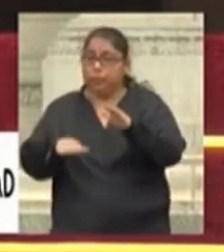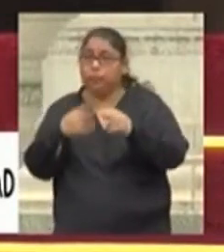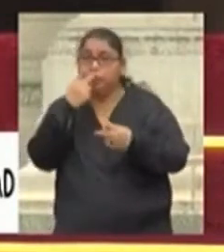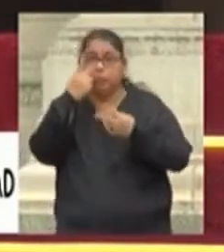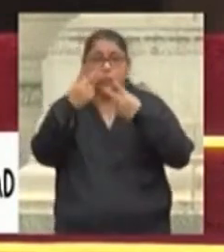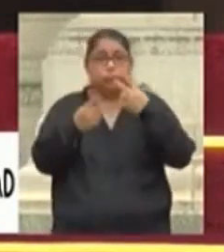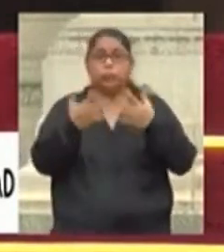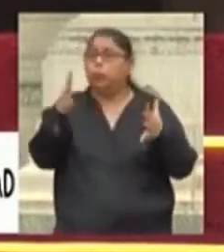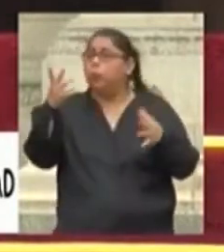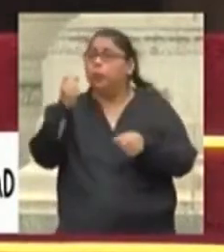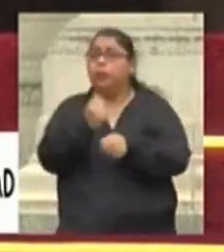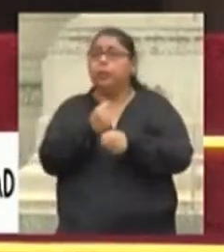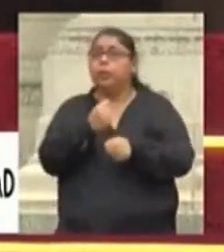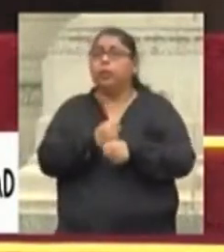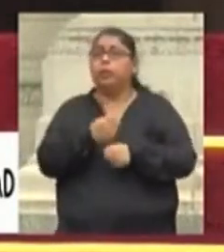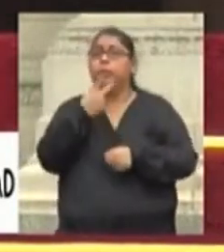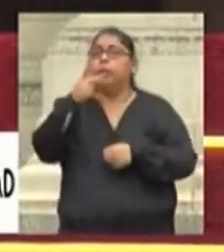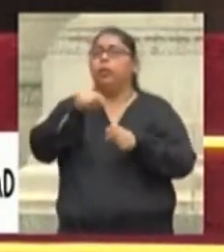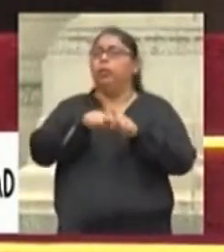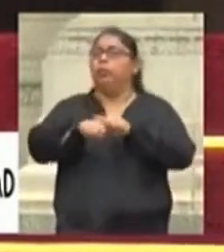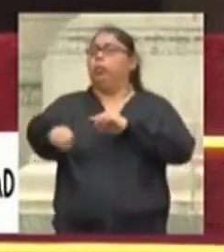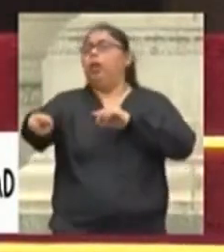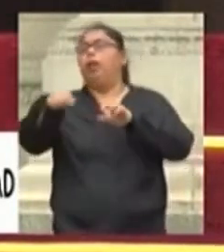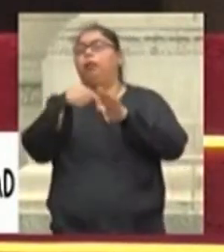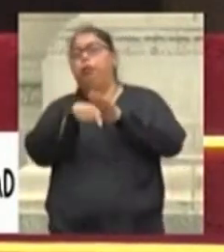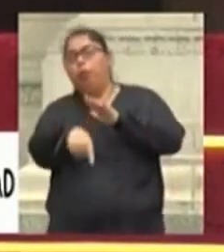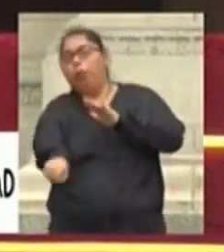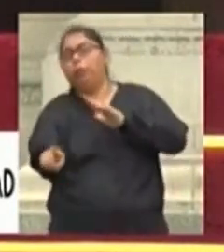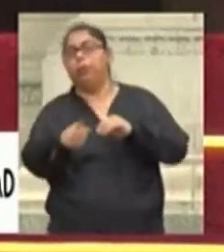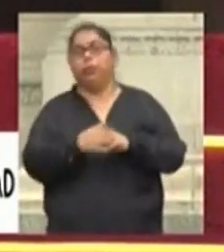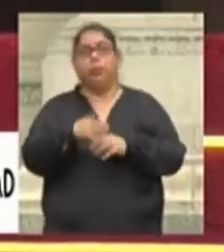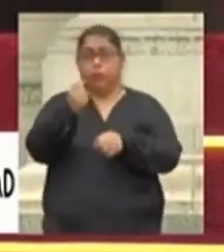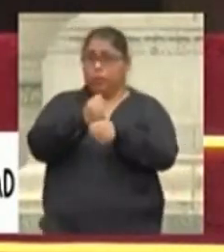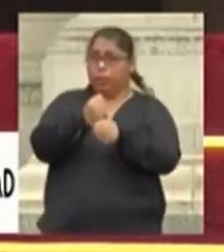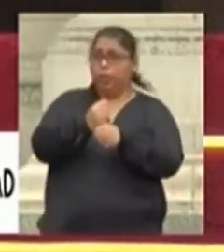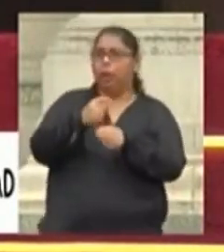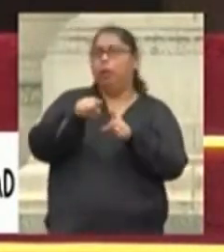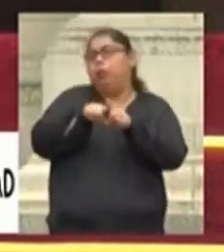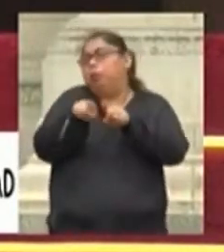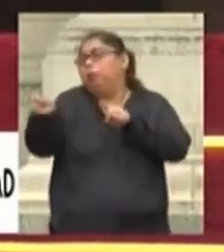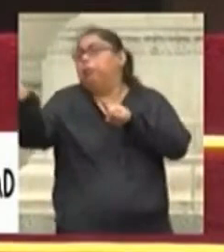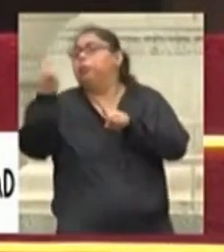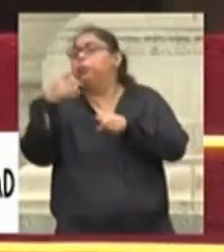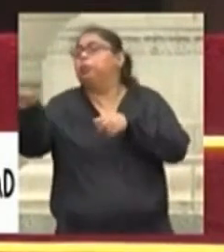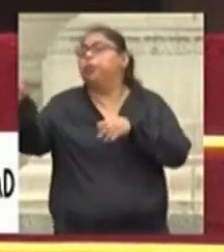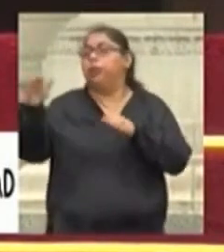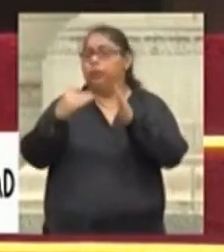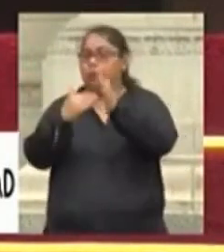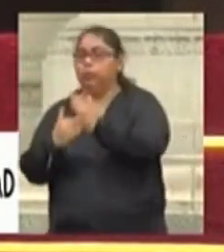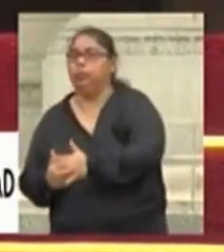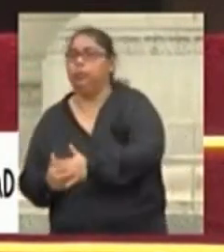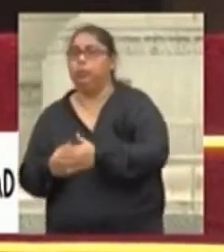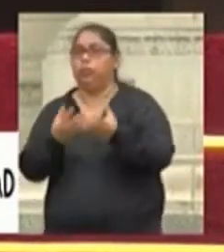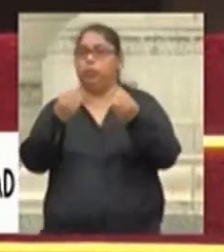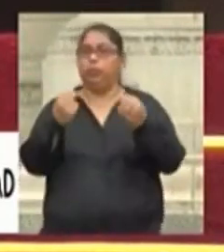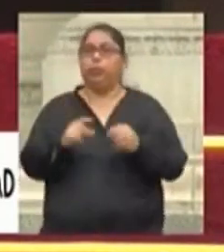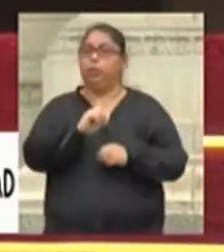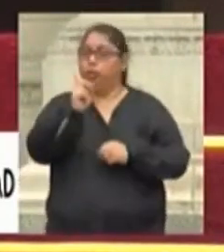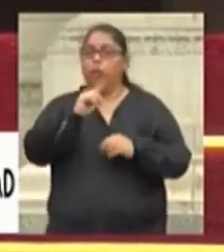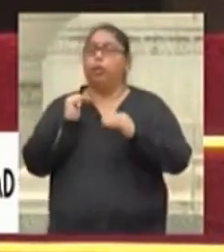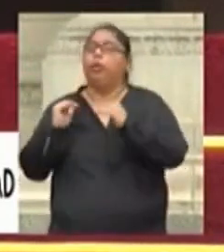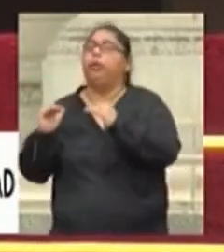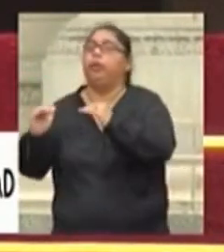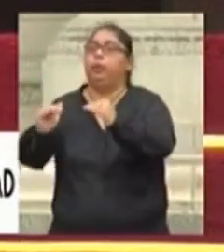no me iré a trabajar pero la mandan al sótano venga a trabajar pero la mandas en un rincón y a veces lo discrimina